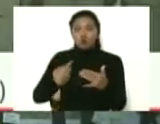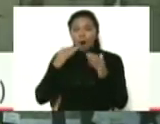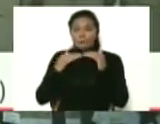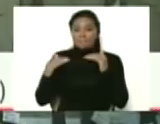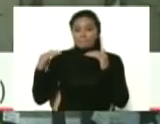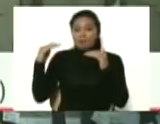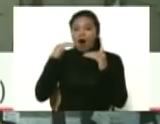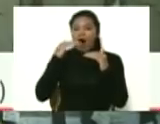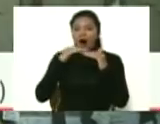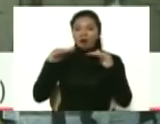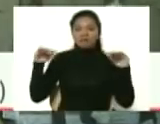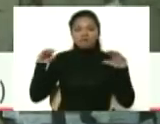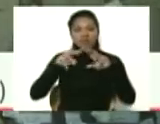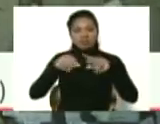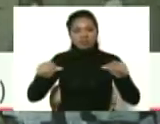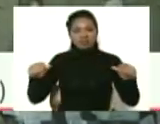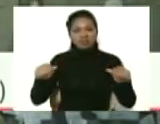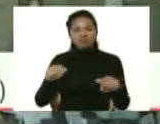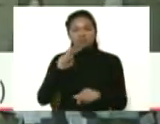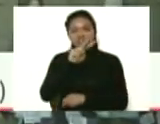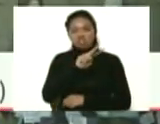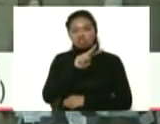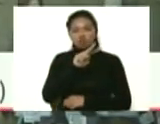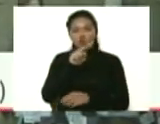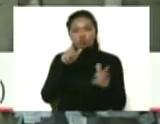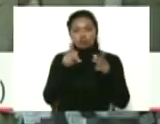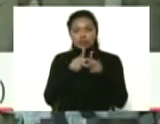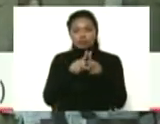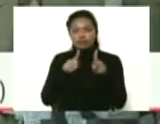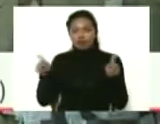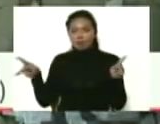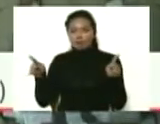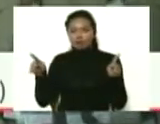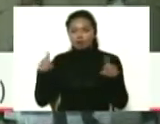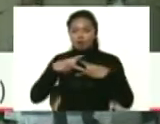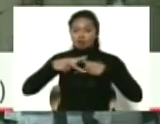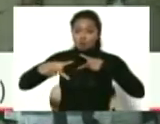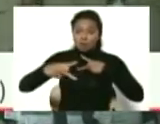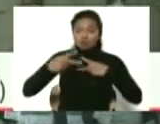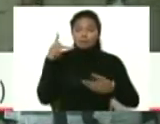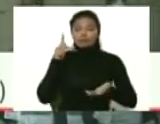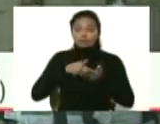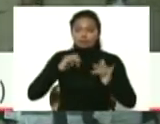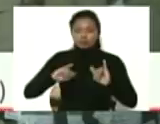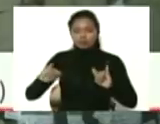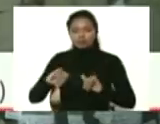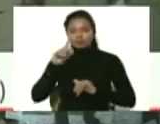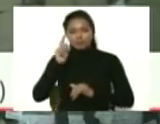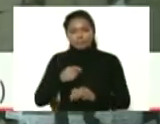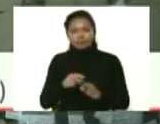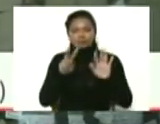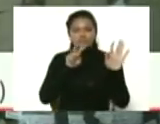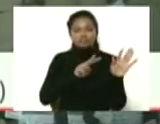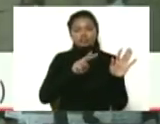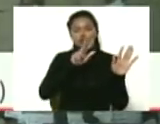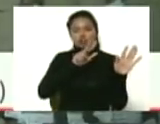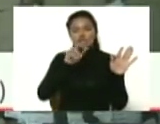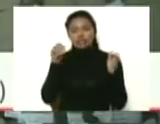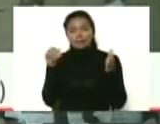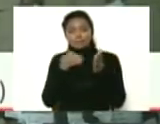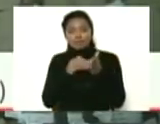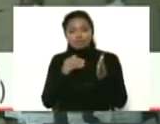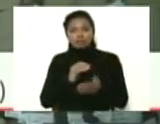superficie territorial de 200 kilómetros cuadrados, con una participación de 780